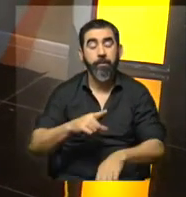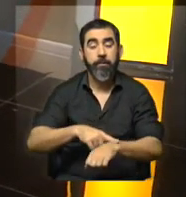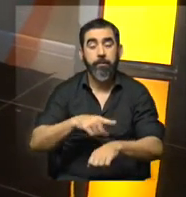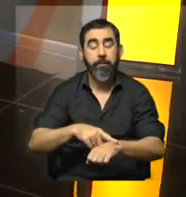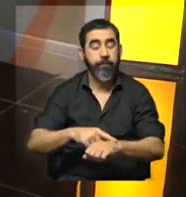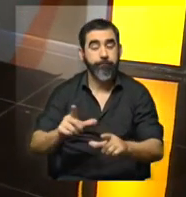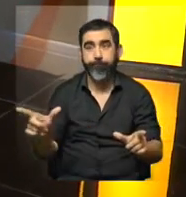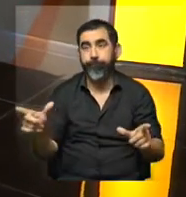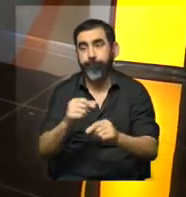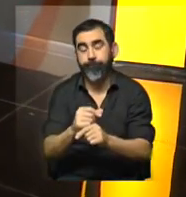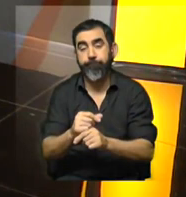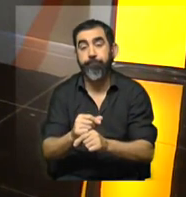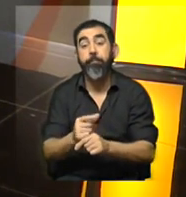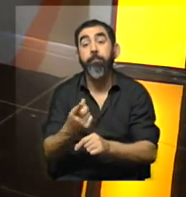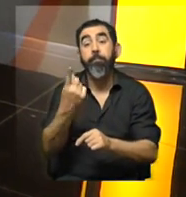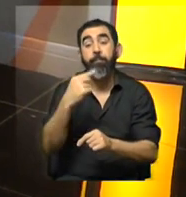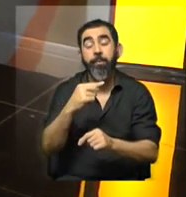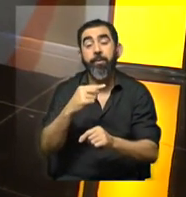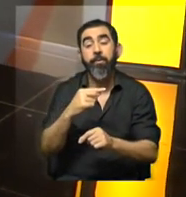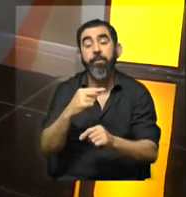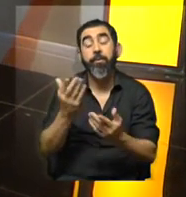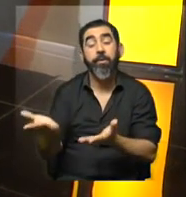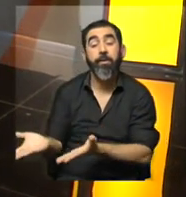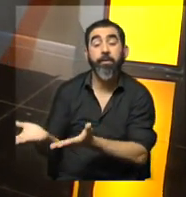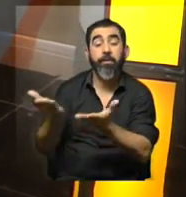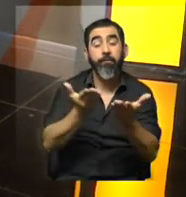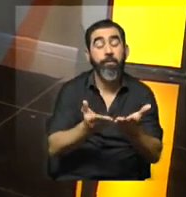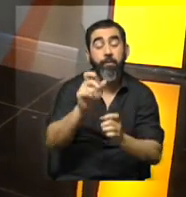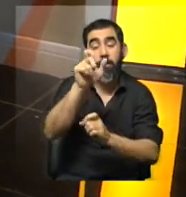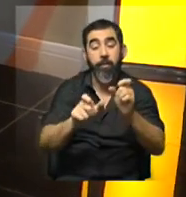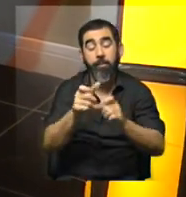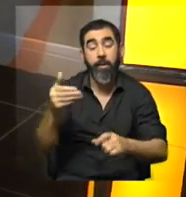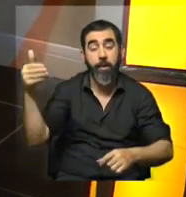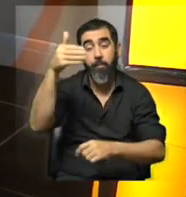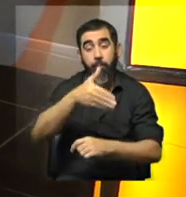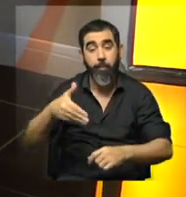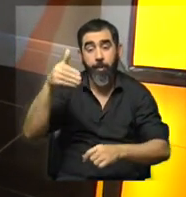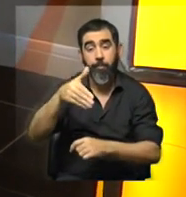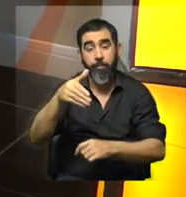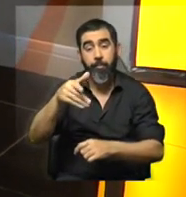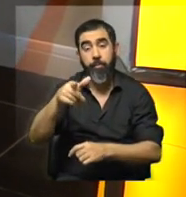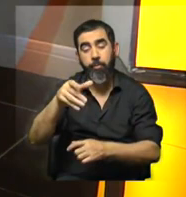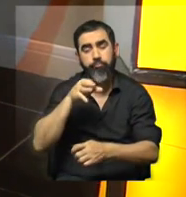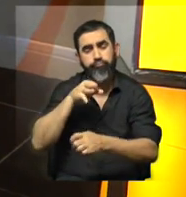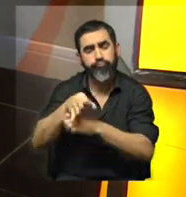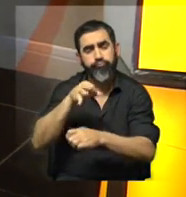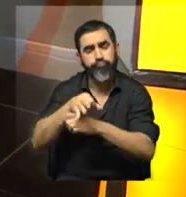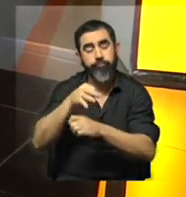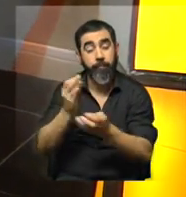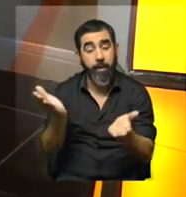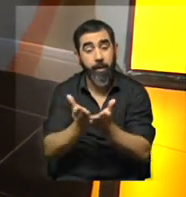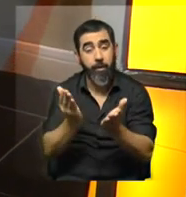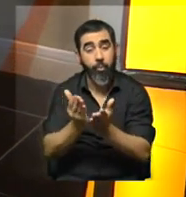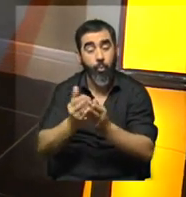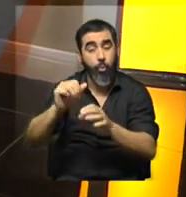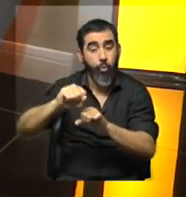voló, pero no quiero cerrar esta nota sin invitar a la gente a que participe. Ustedes han capacitado y siguen capacitando un montón de estudiantes de